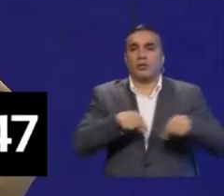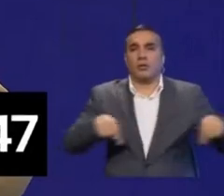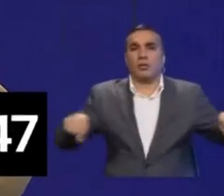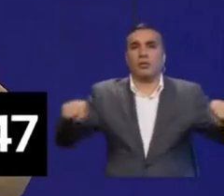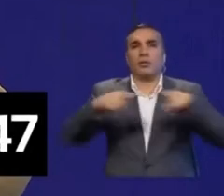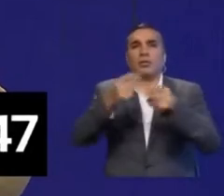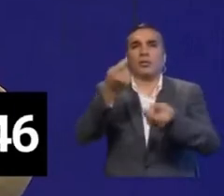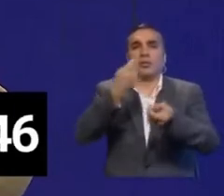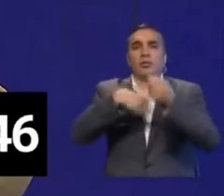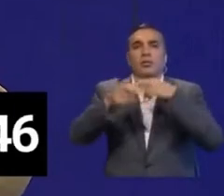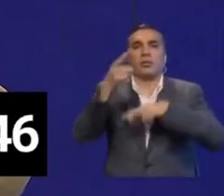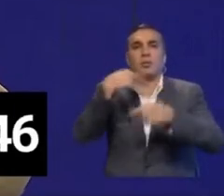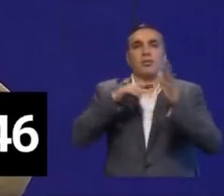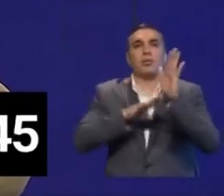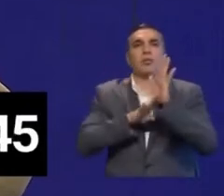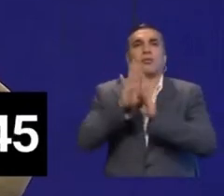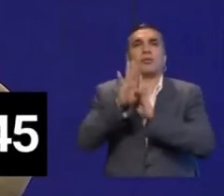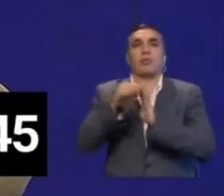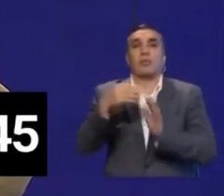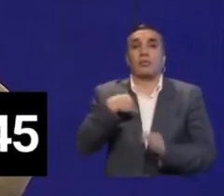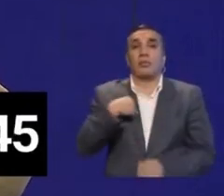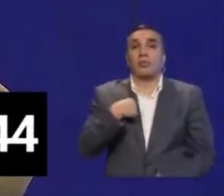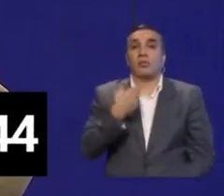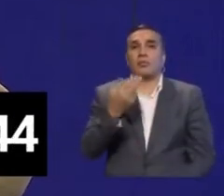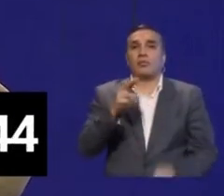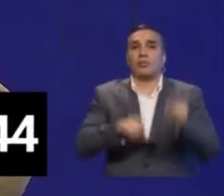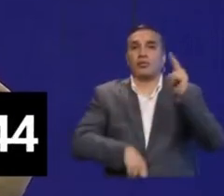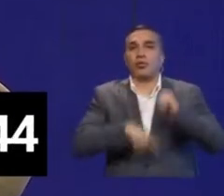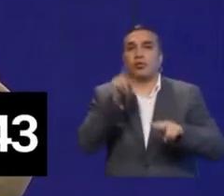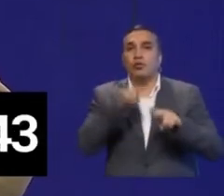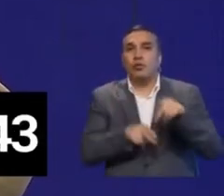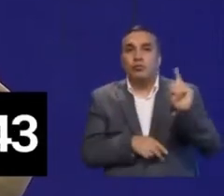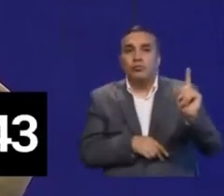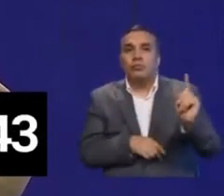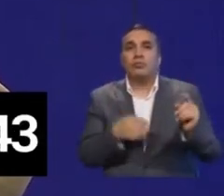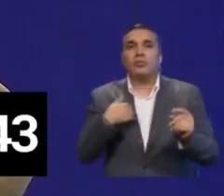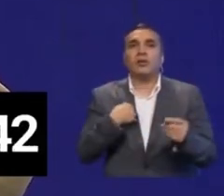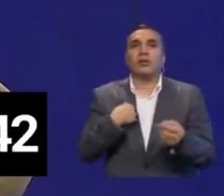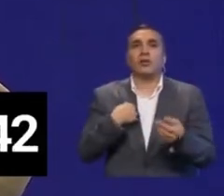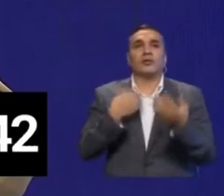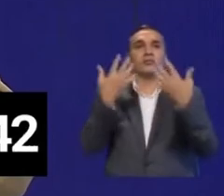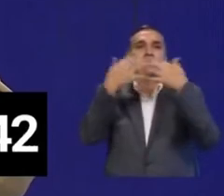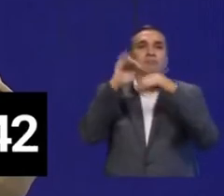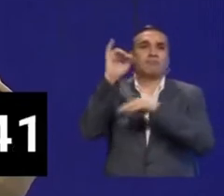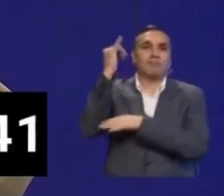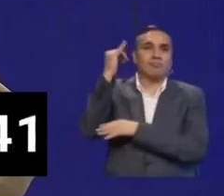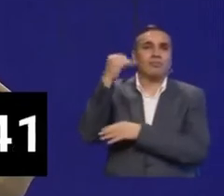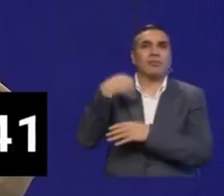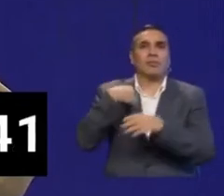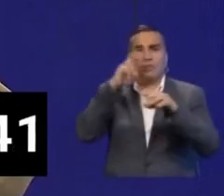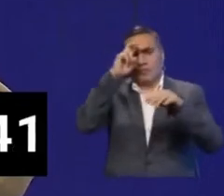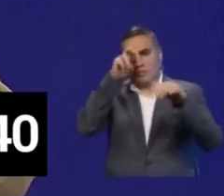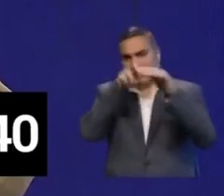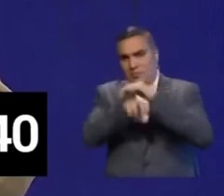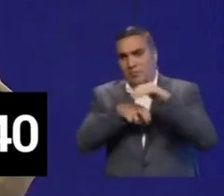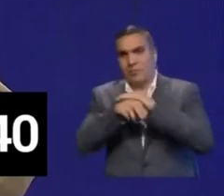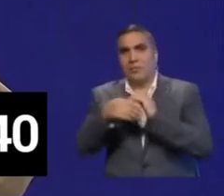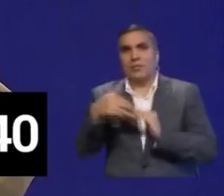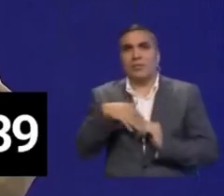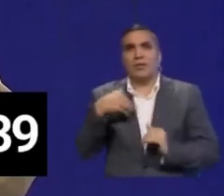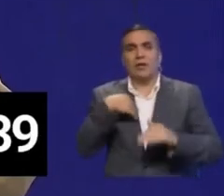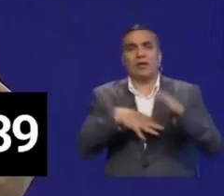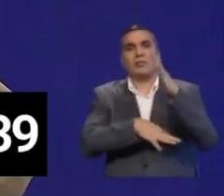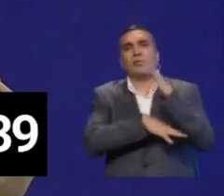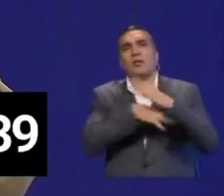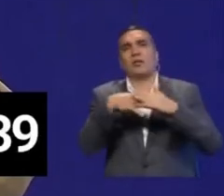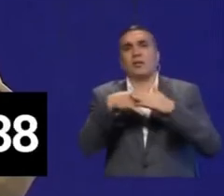llevar adelante el tema. Tenemos la construcción, tenemos la industria, tenemos la minería, tenemos el